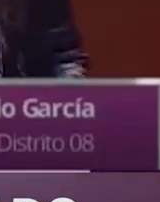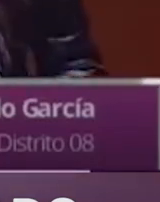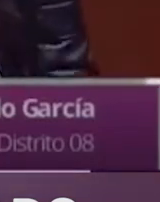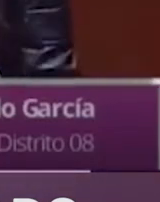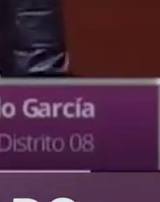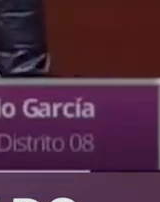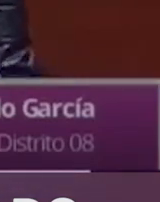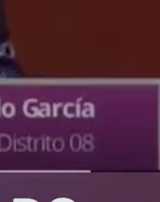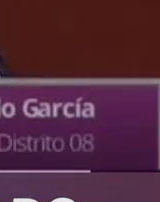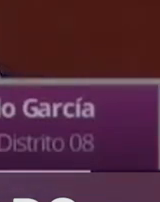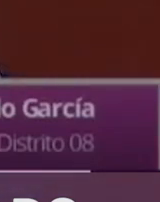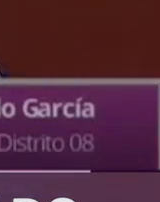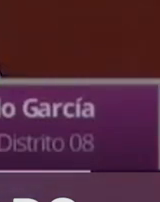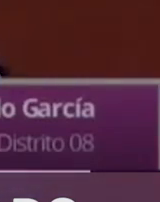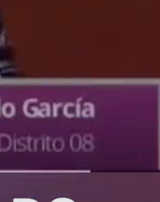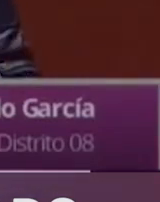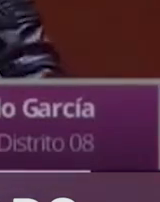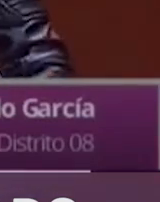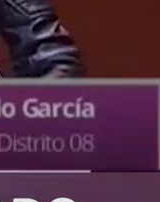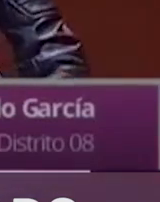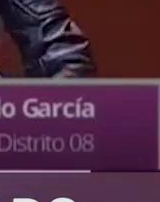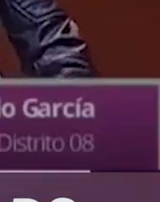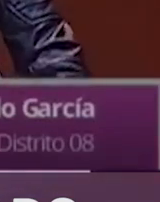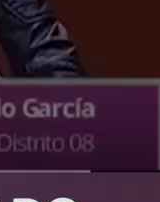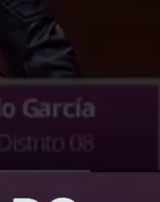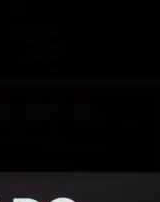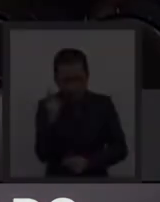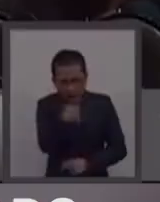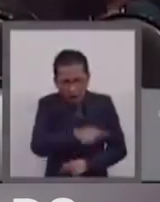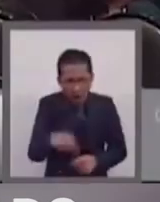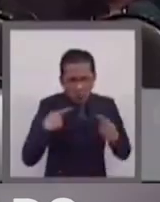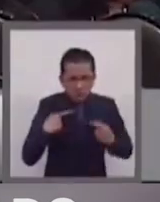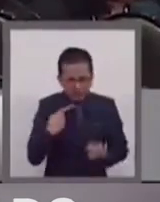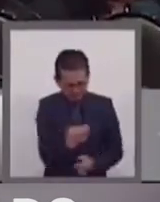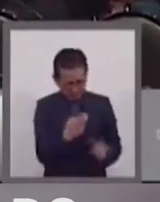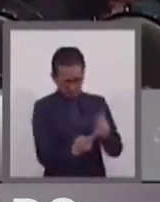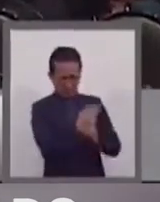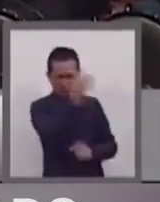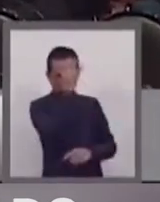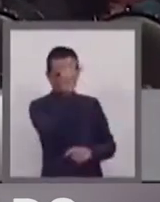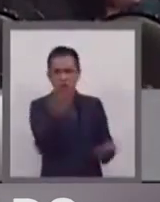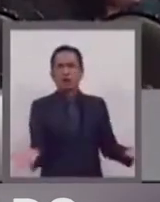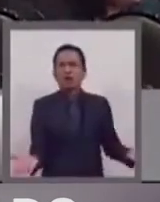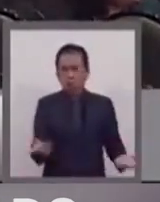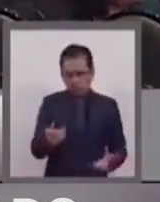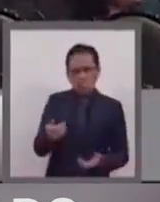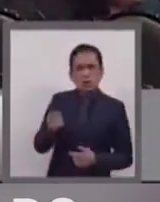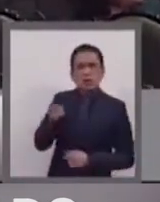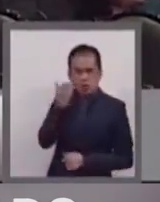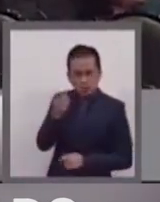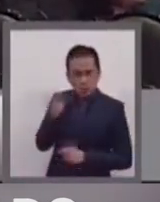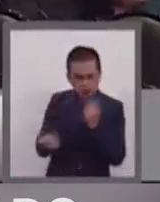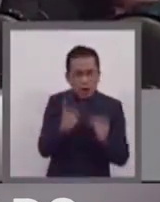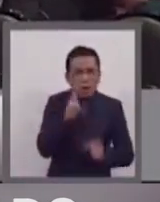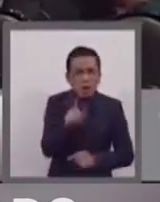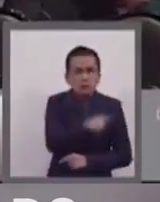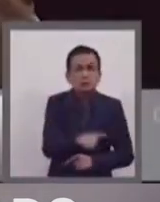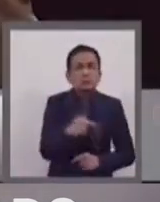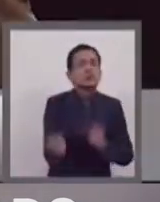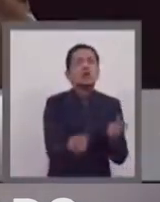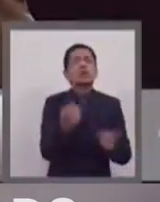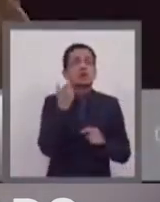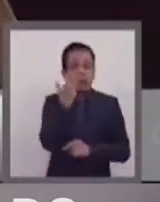presumir los grandes logros de esta reforma educativa. ¿Qué les parecería si le preguntamos a la gente si prefieren a